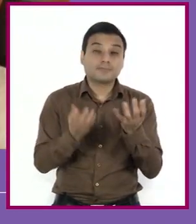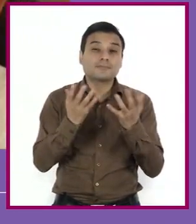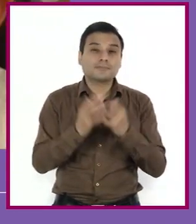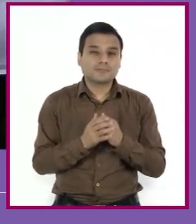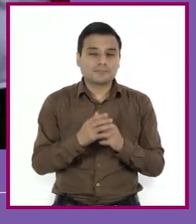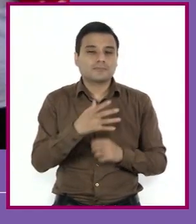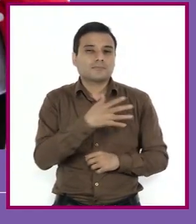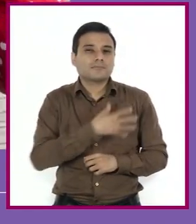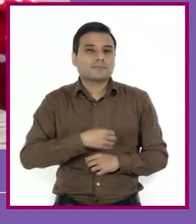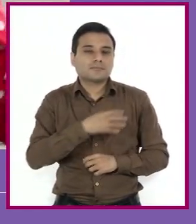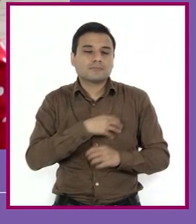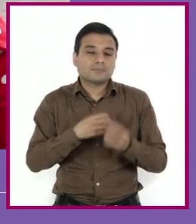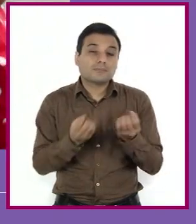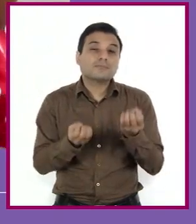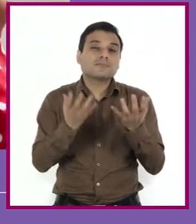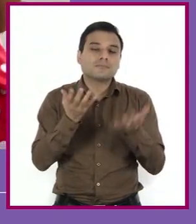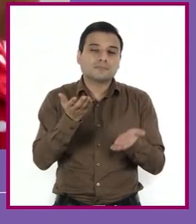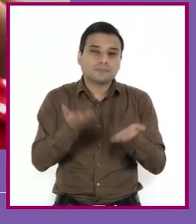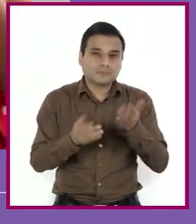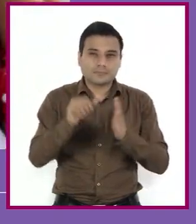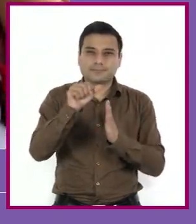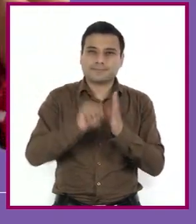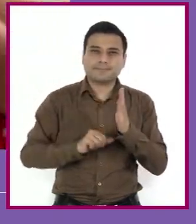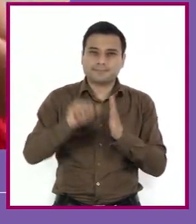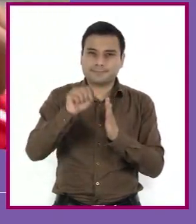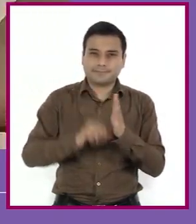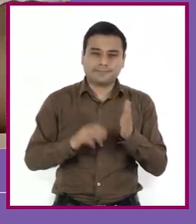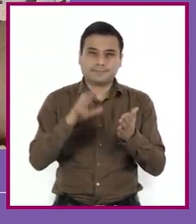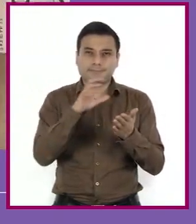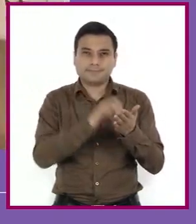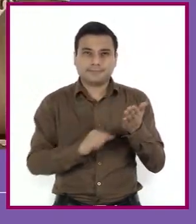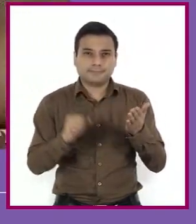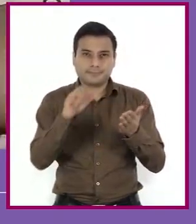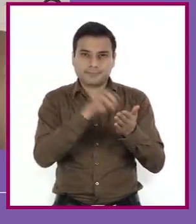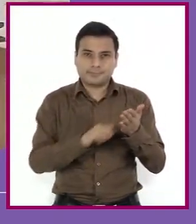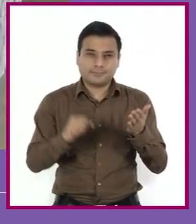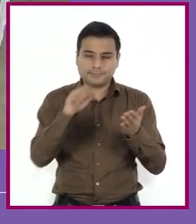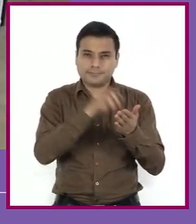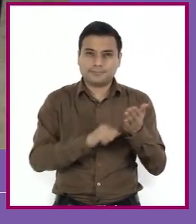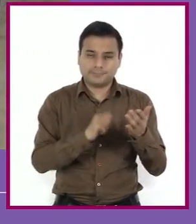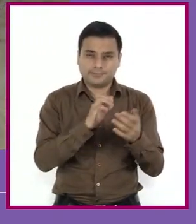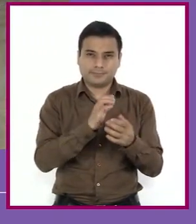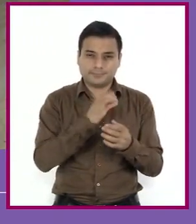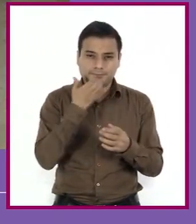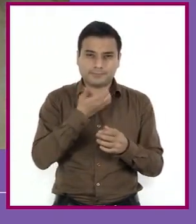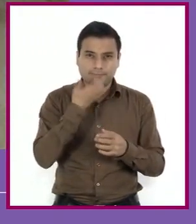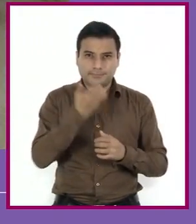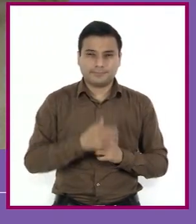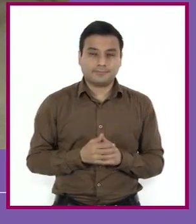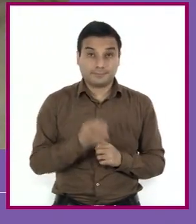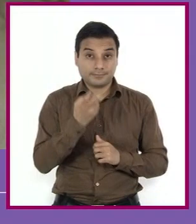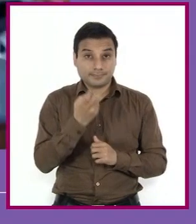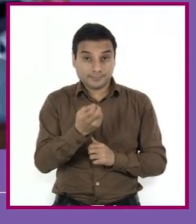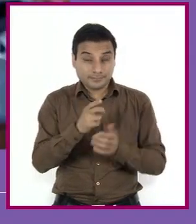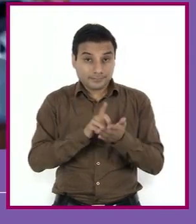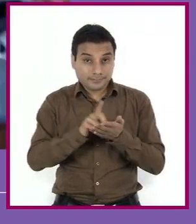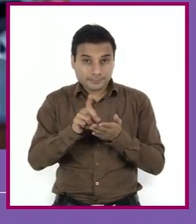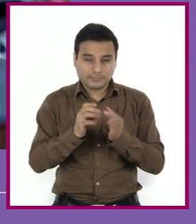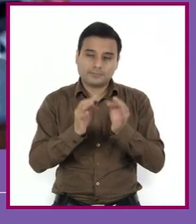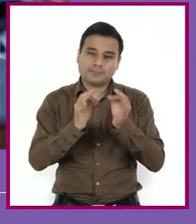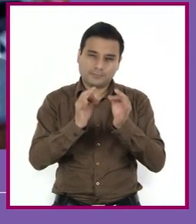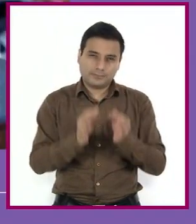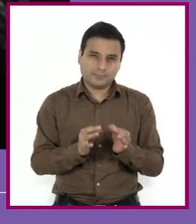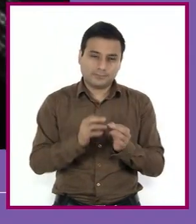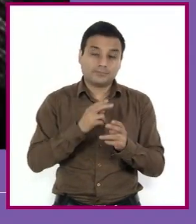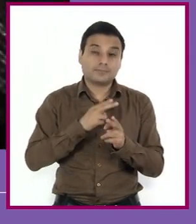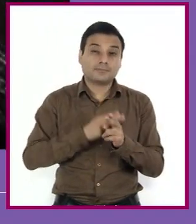de hijos. Se descuenta mensualmente de manera automática del pago de nómina. Este derecho se mantiene hasta cumplir los